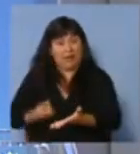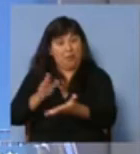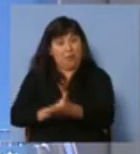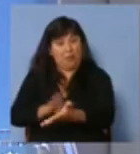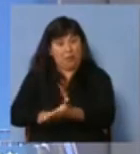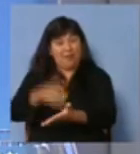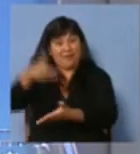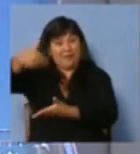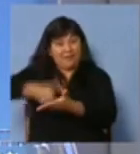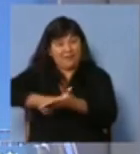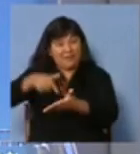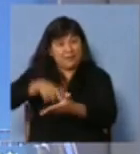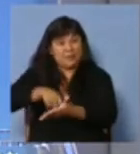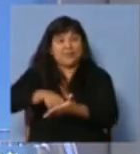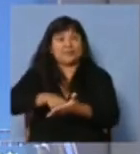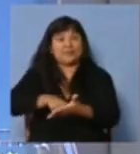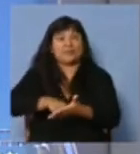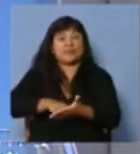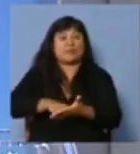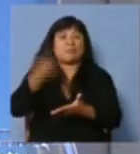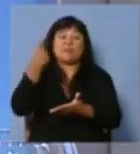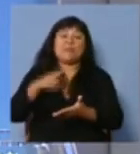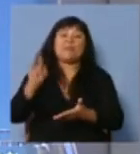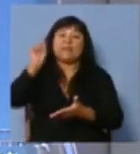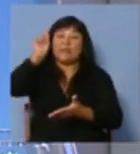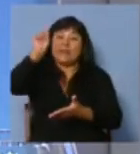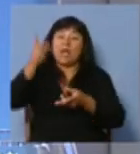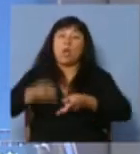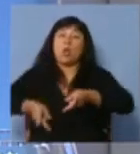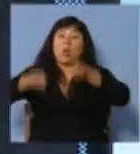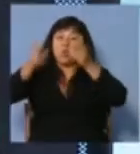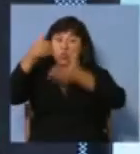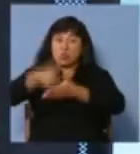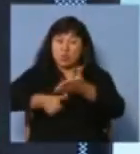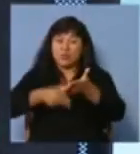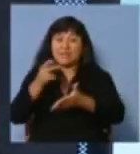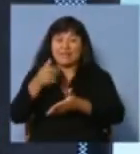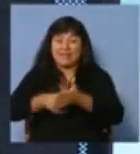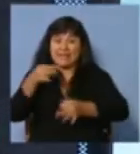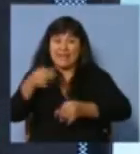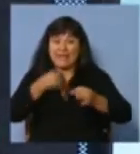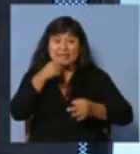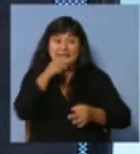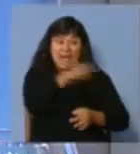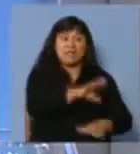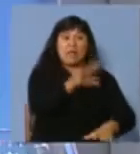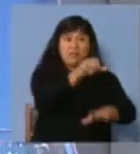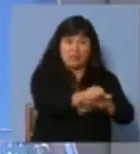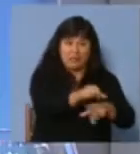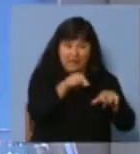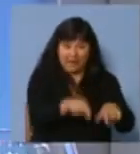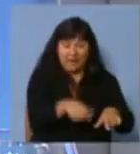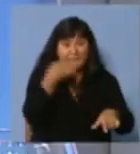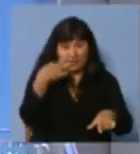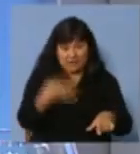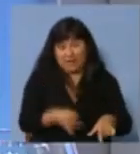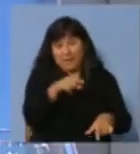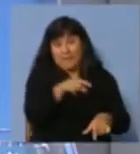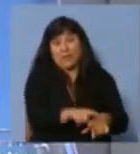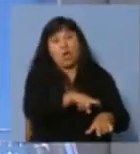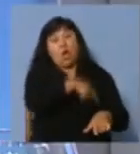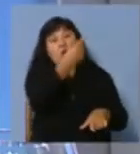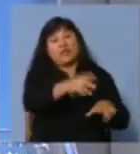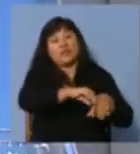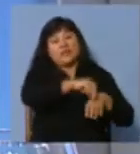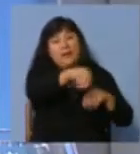el super de justicia se expidió bien que una fracción más ocupada por parte de la familia doctor